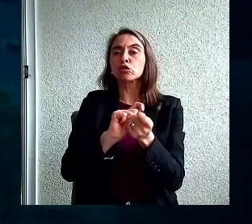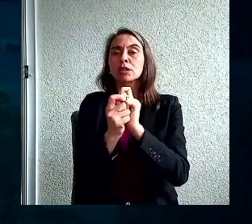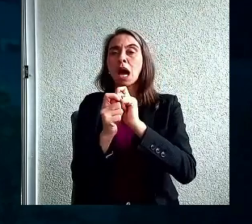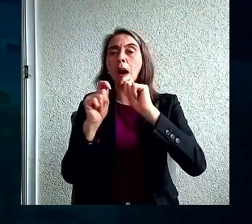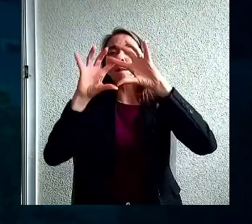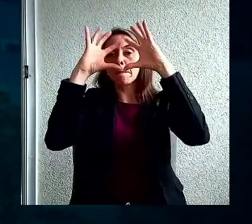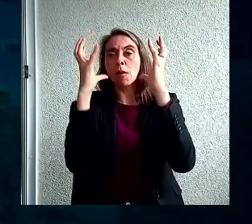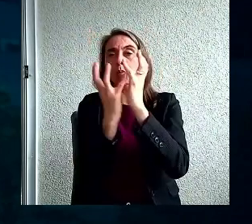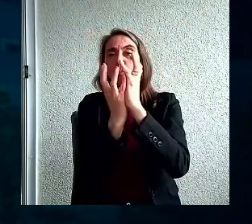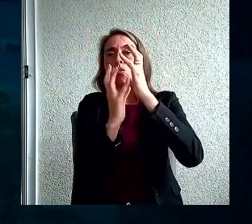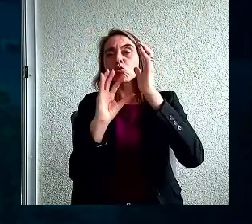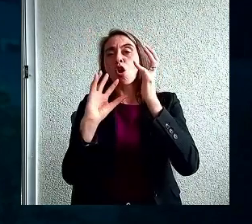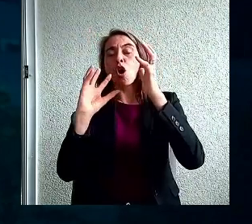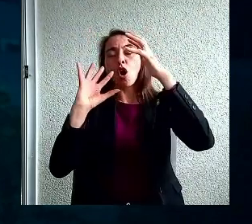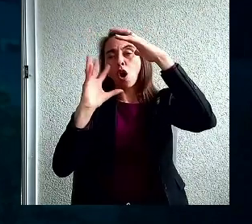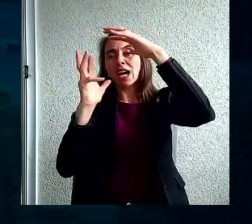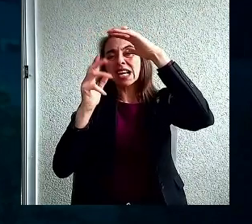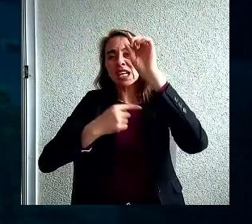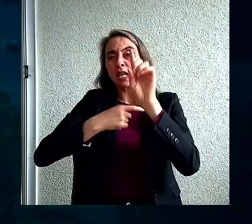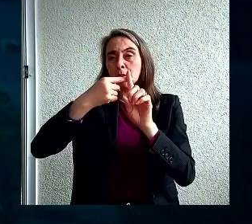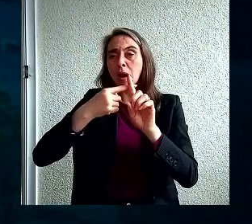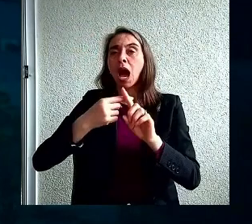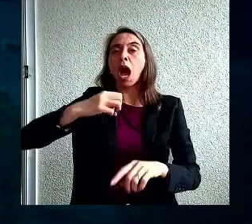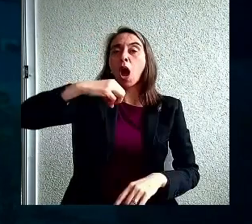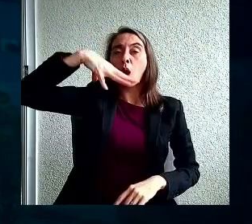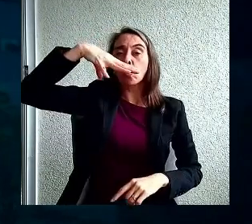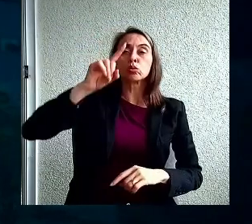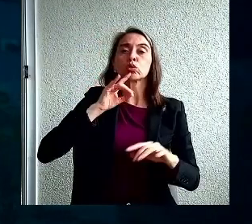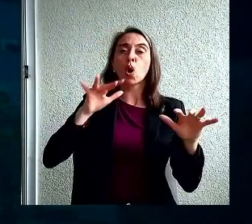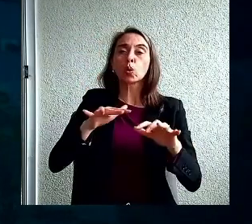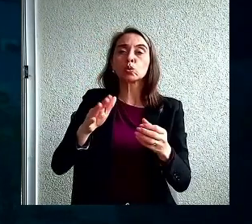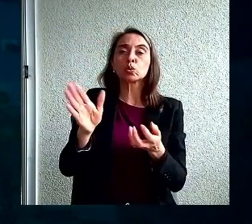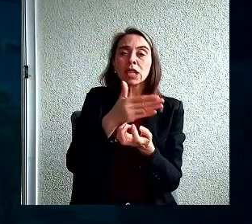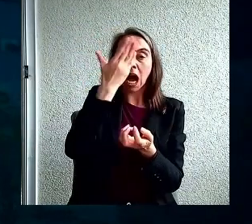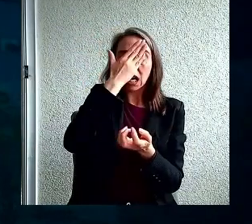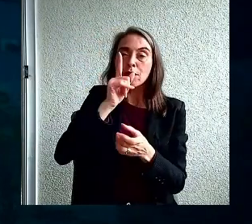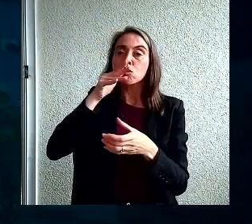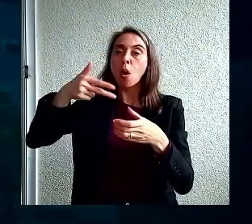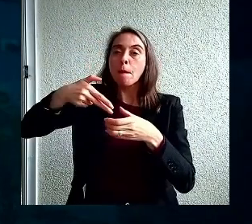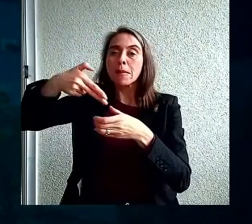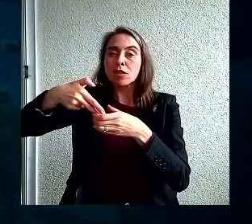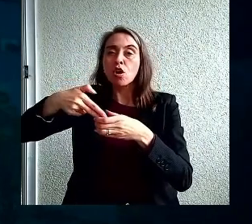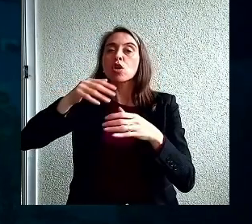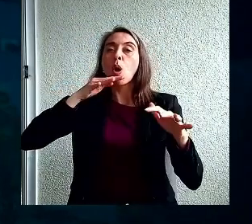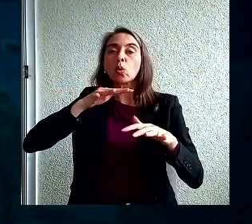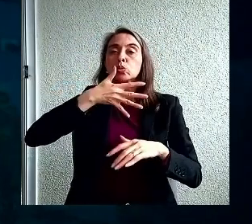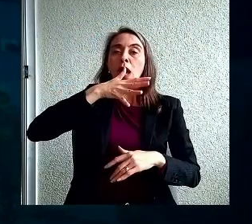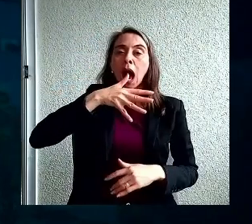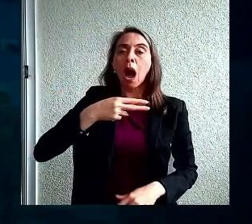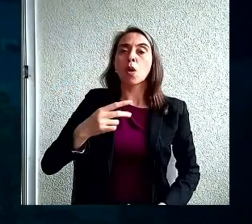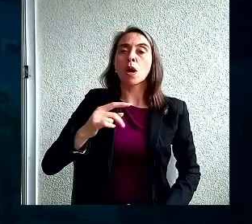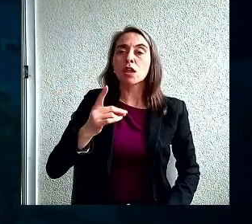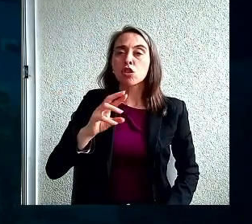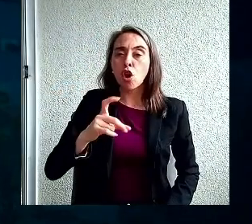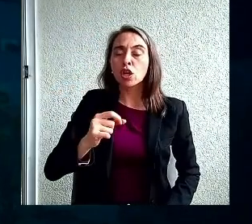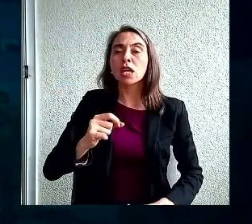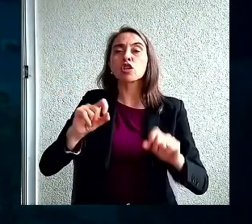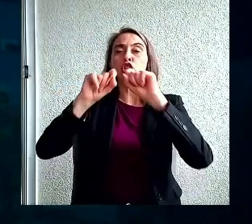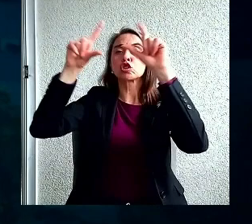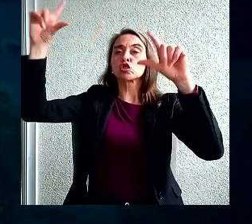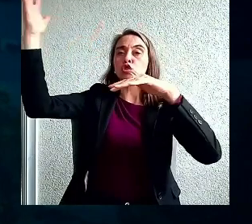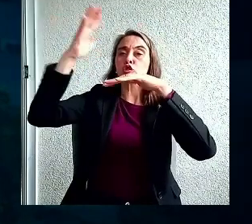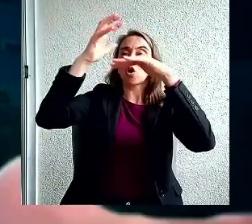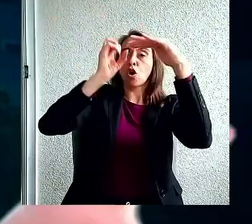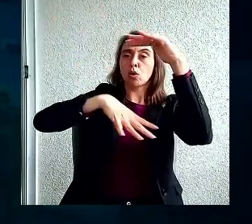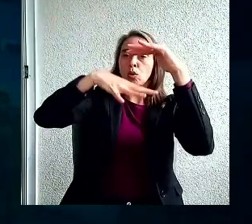hidrógeno, por energía solar, etcétera. Y ocurre esa cosa rara de que Chile va a ser es uno de los que menos ha contaminado proporcionalmente a otros países, es uno de los